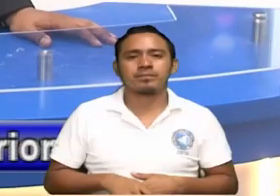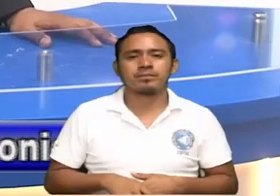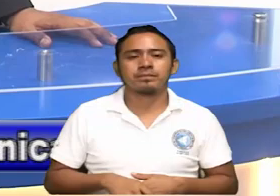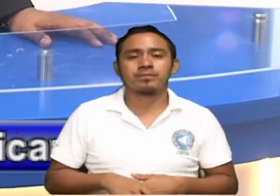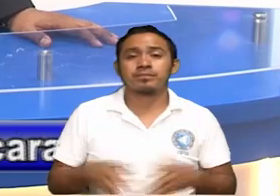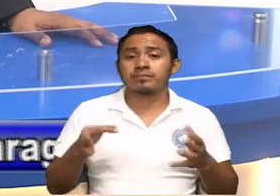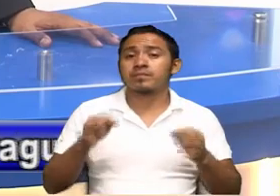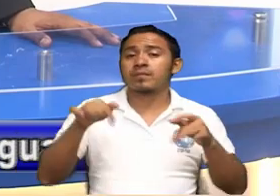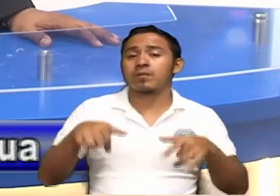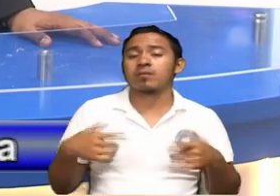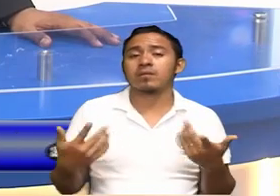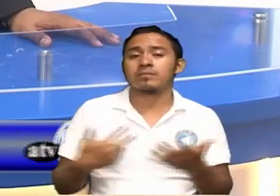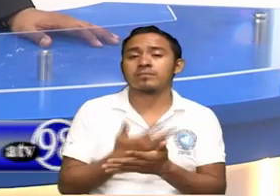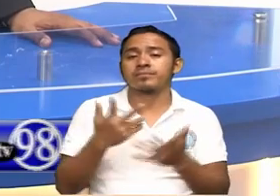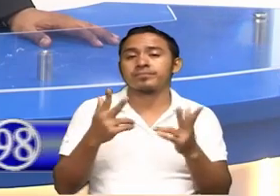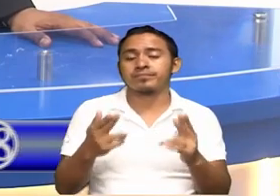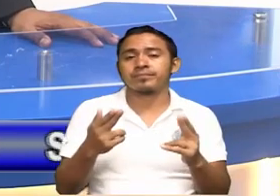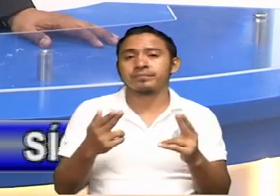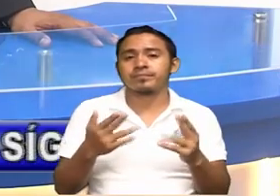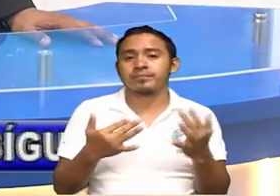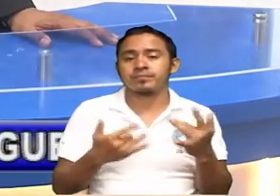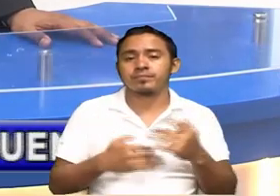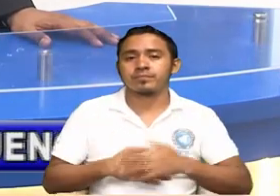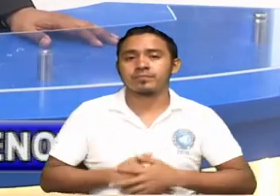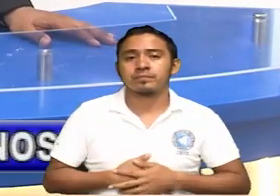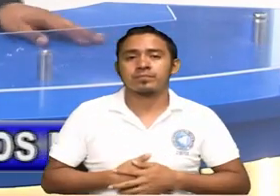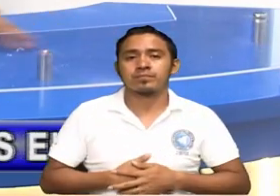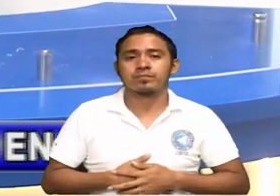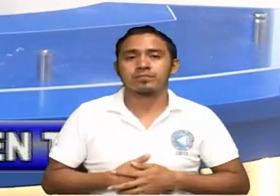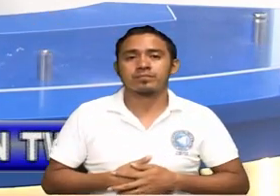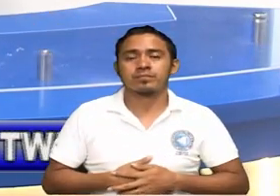Y bien, es momento de hacer una nueva pausa, pero ya volvemos.